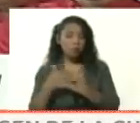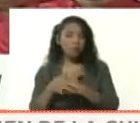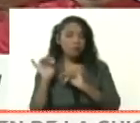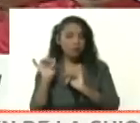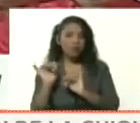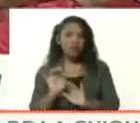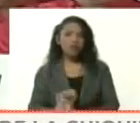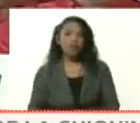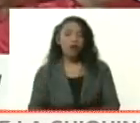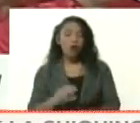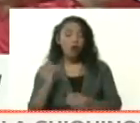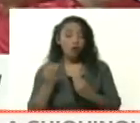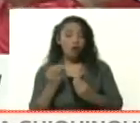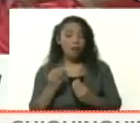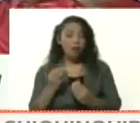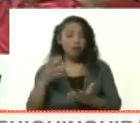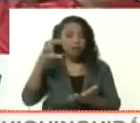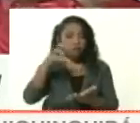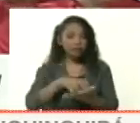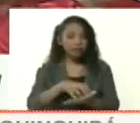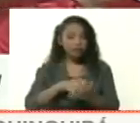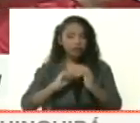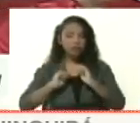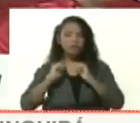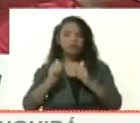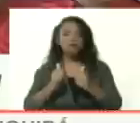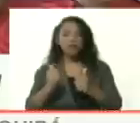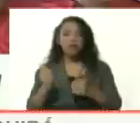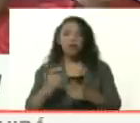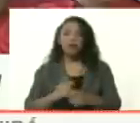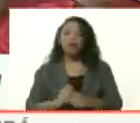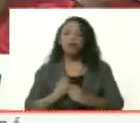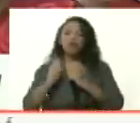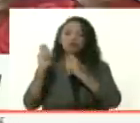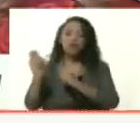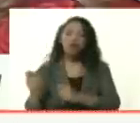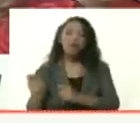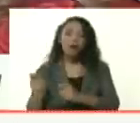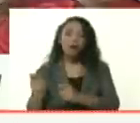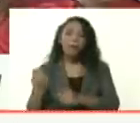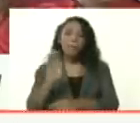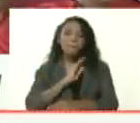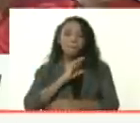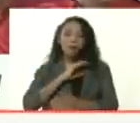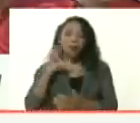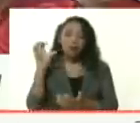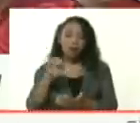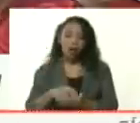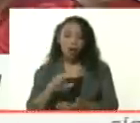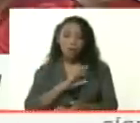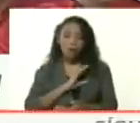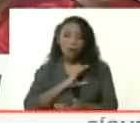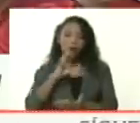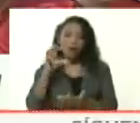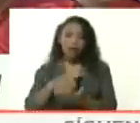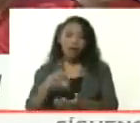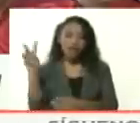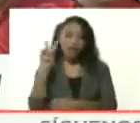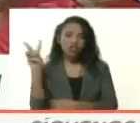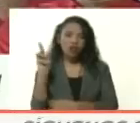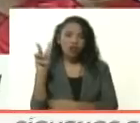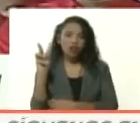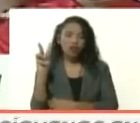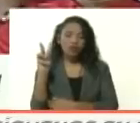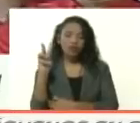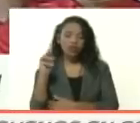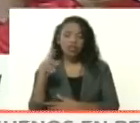comenzó a devolverle al propio Estado lo que es del Estado y es de los venezolanos, entonces vinieron y